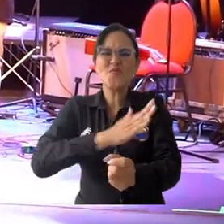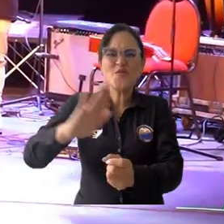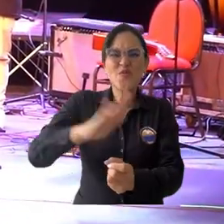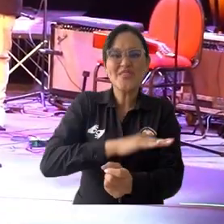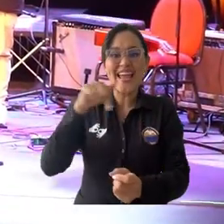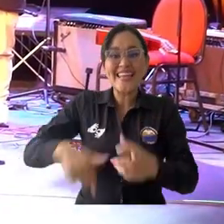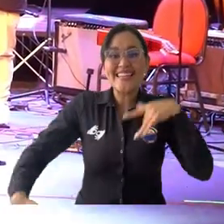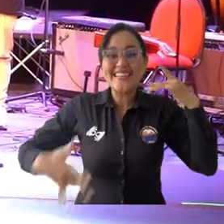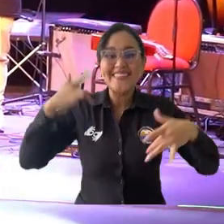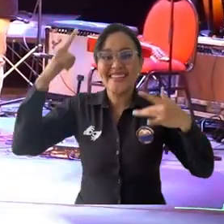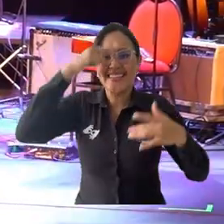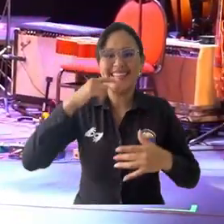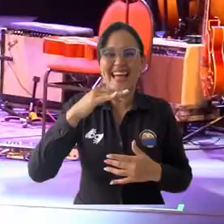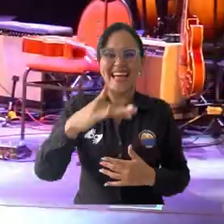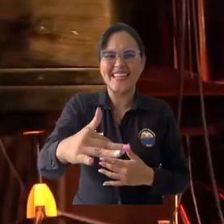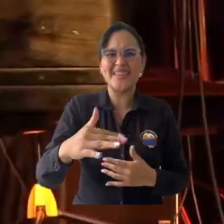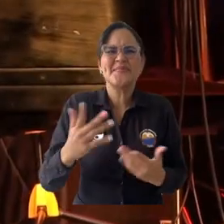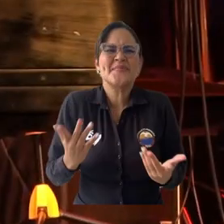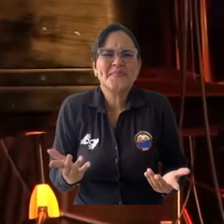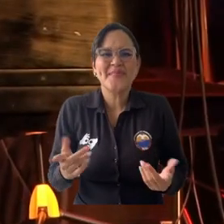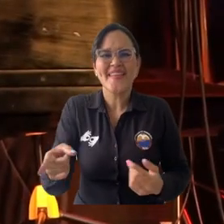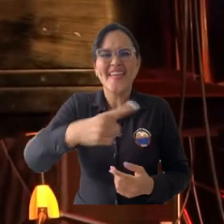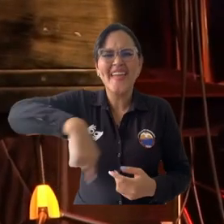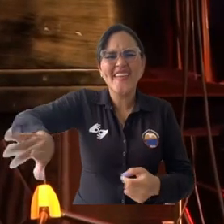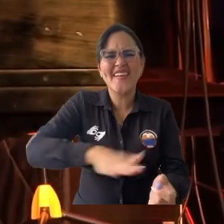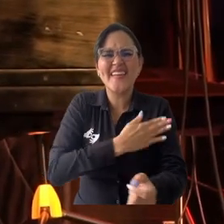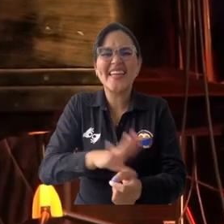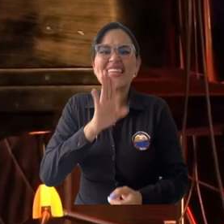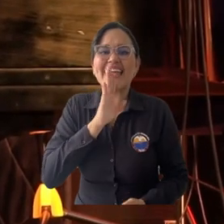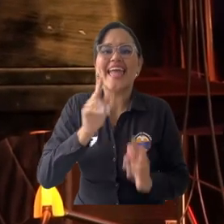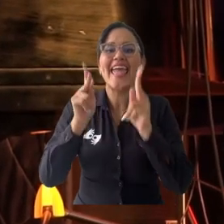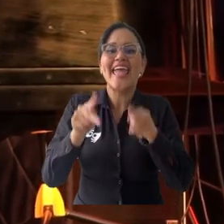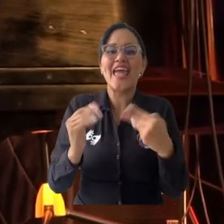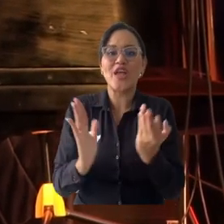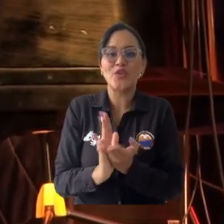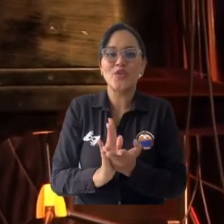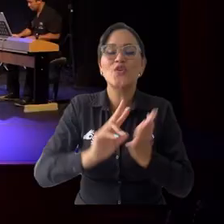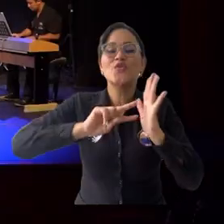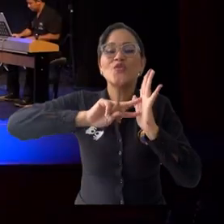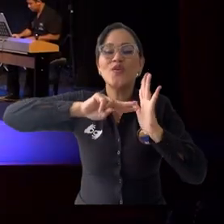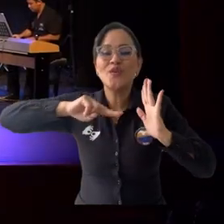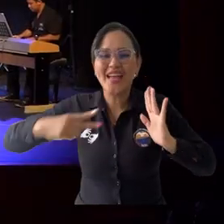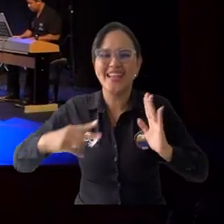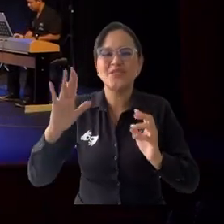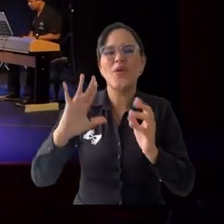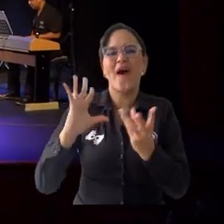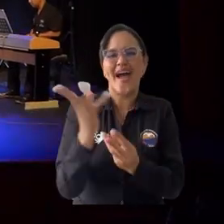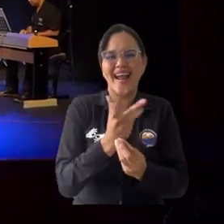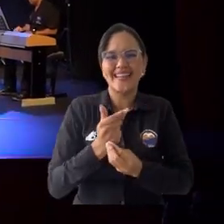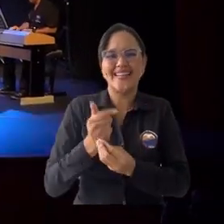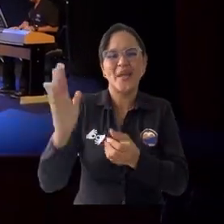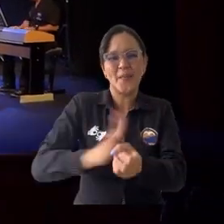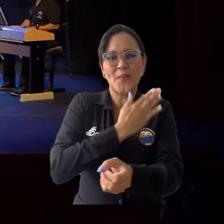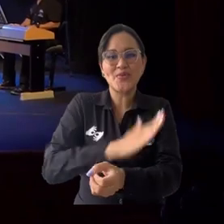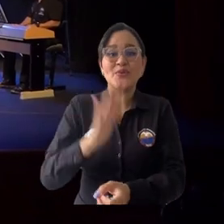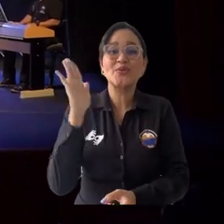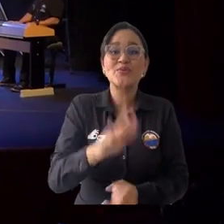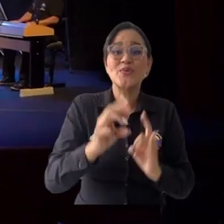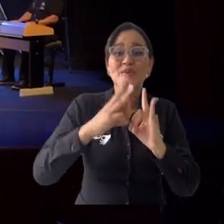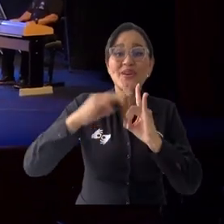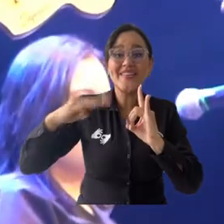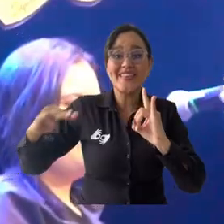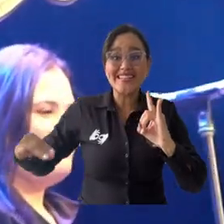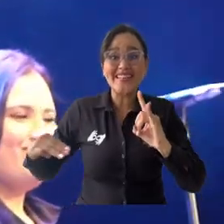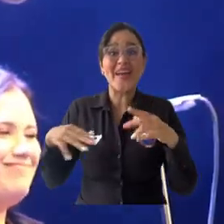noche de talento y buena música disfrutó la ciudad de Santa Marta, un concierto ofrecido por estudiantes del Programa de Tecnología en